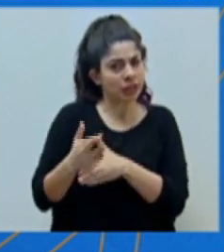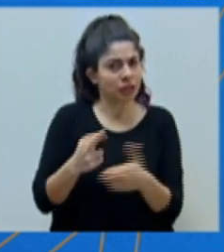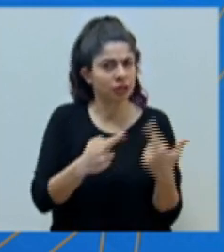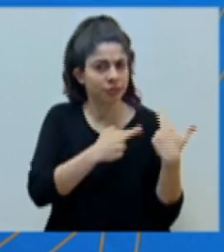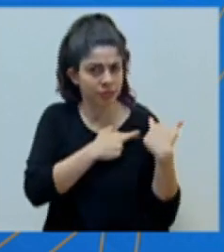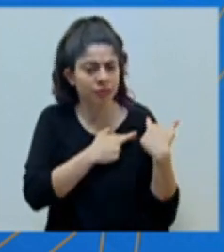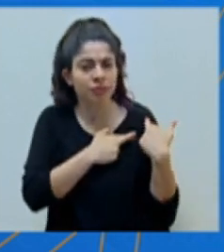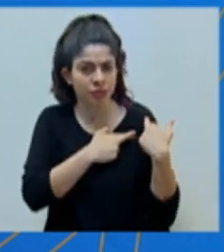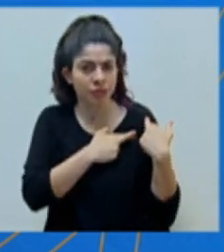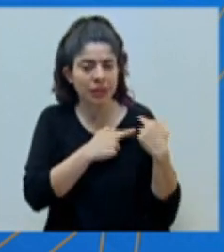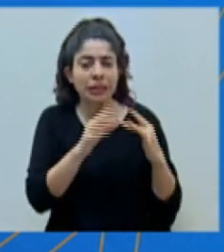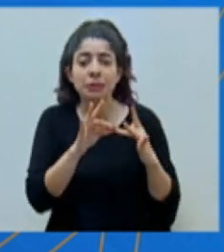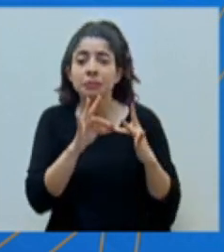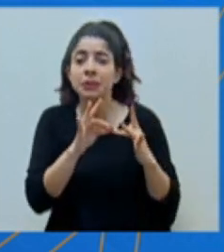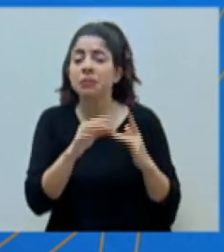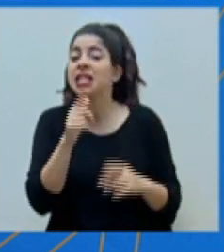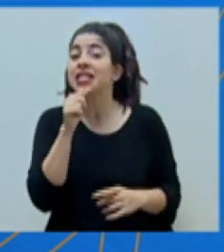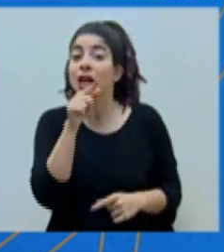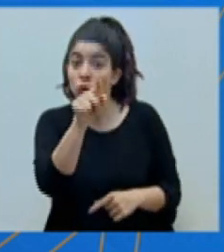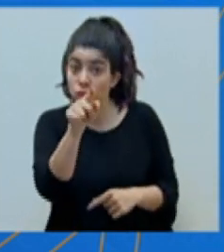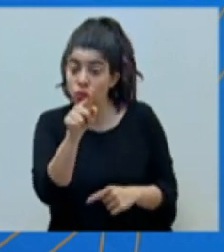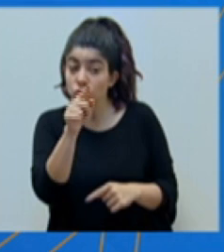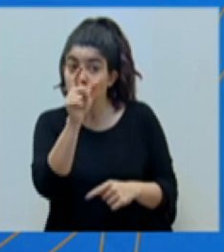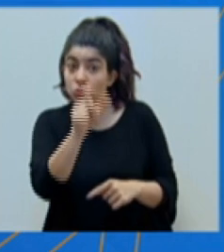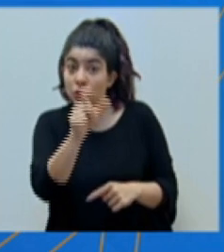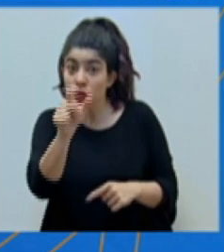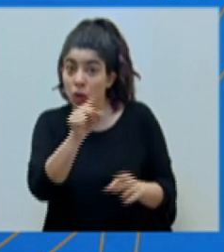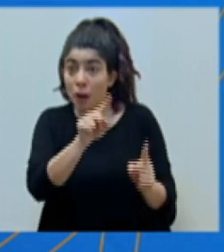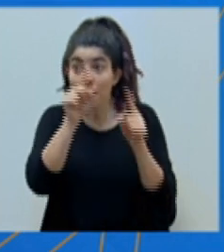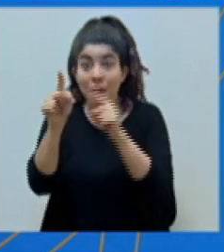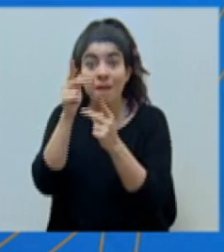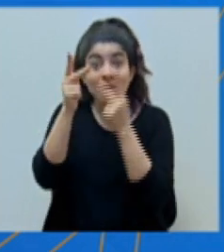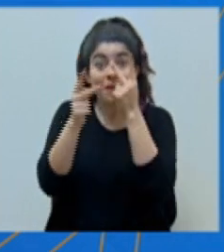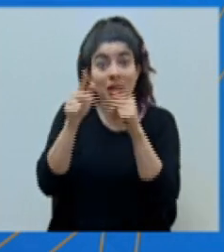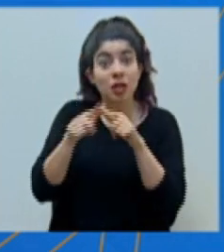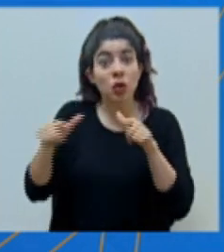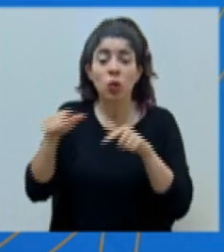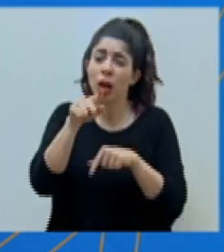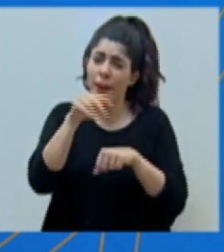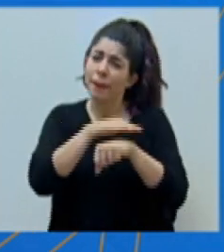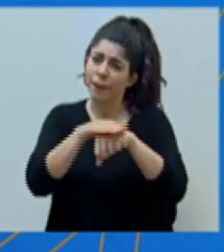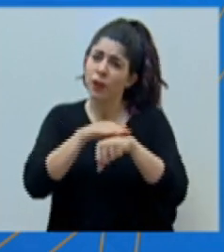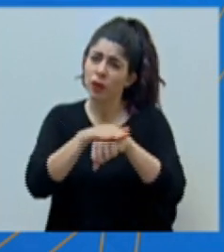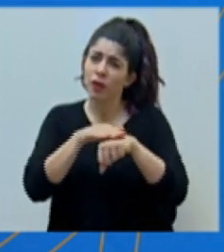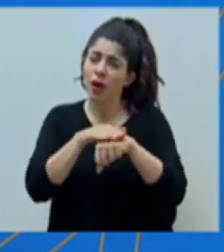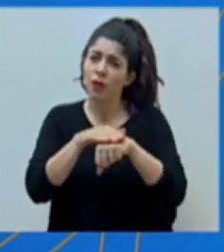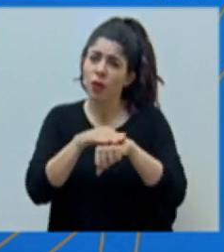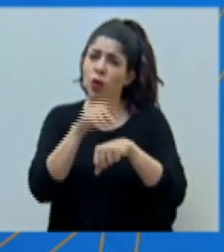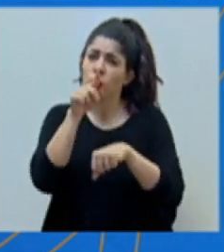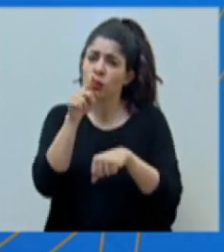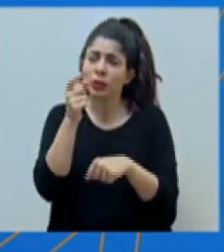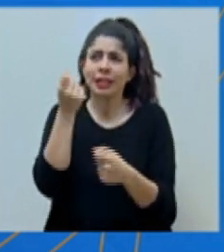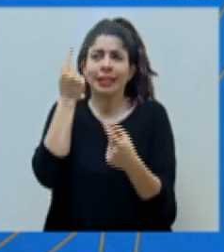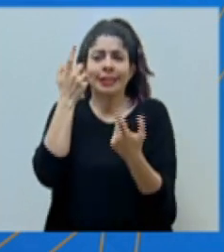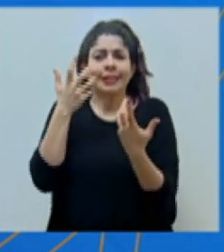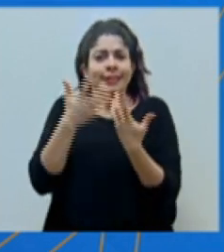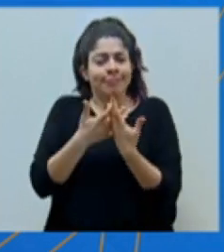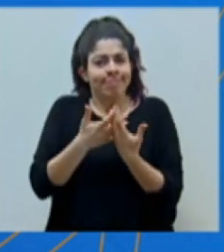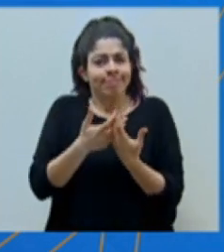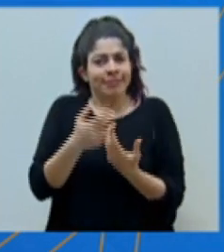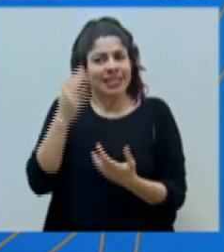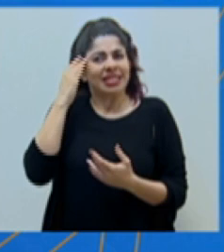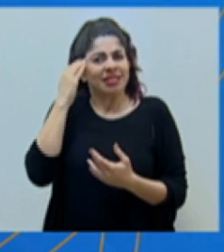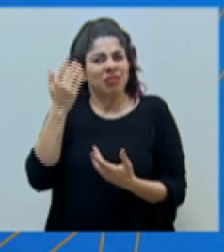sobre todo a quienes visitan estos sitios, que por favor tengamos la empatía, que nos pongamos en